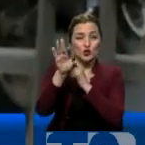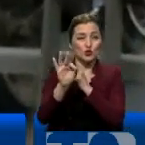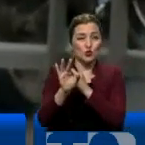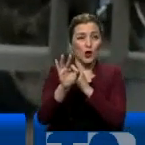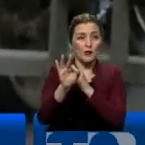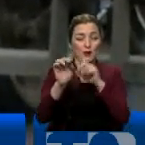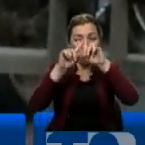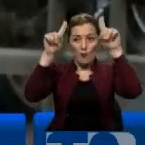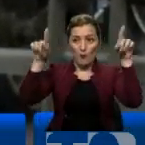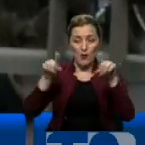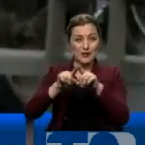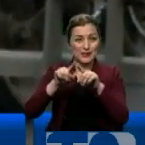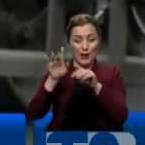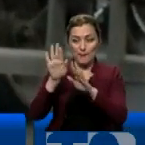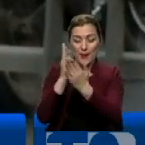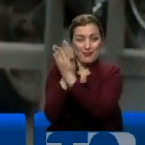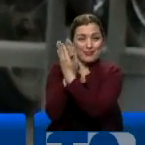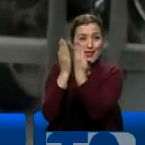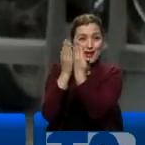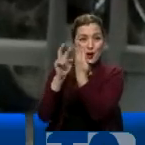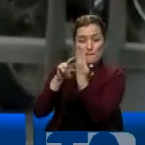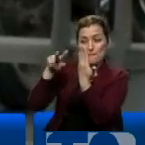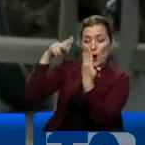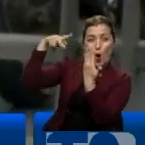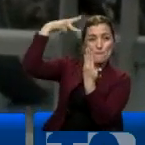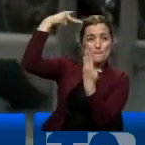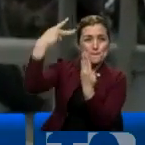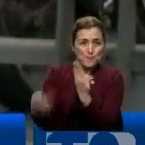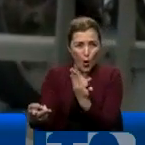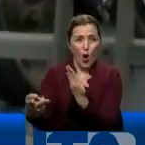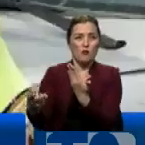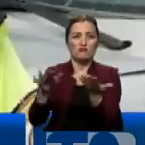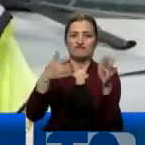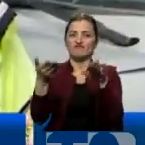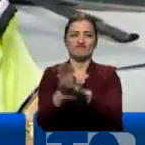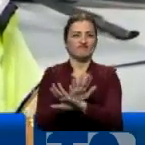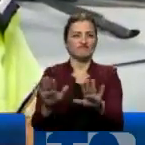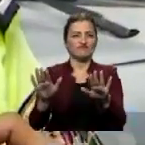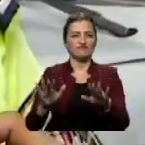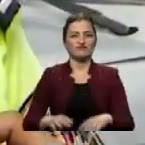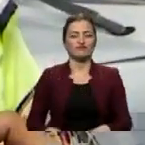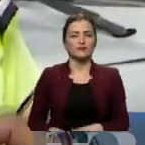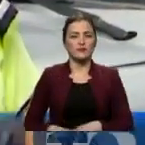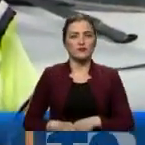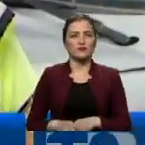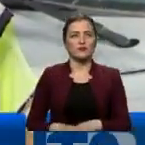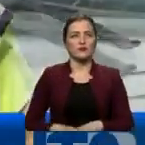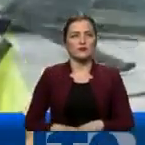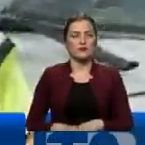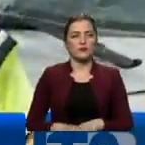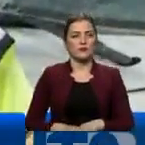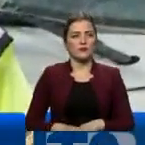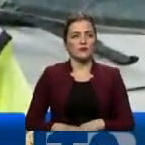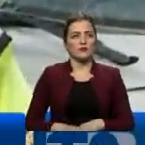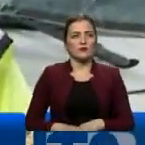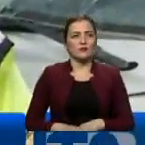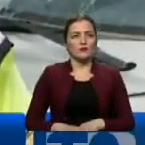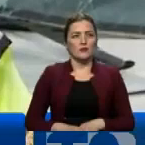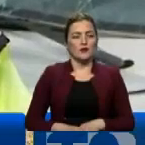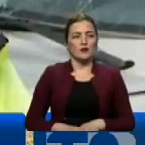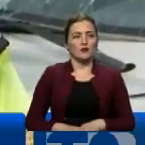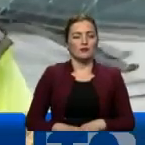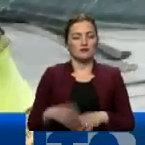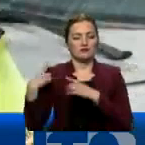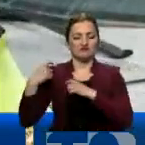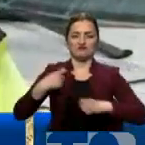salió expulsada por una de las ventanas y murió de forma inmediata. La chica venía en la tercera fila, lastimosamente sin el